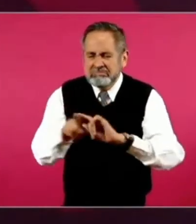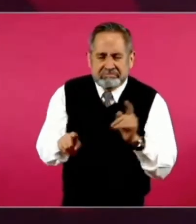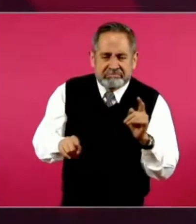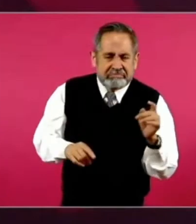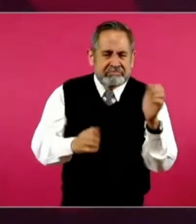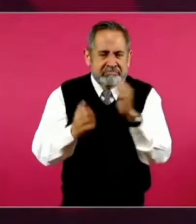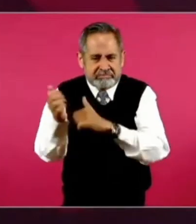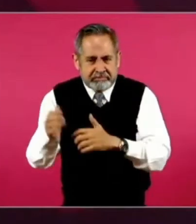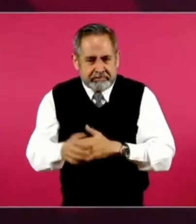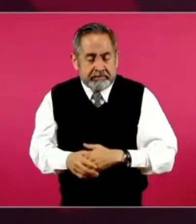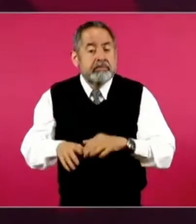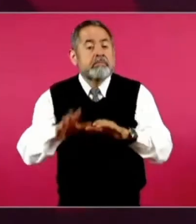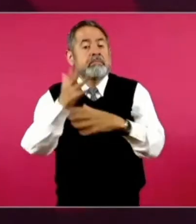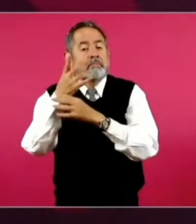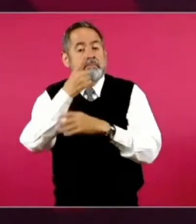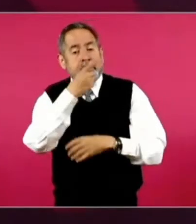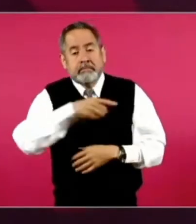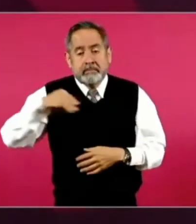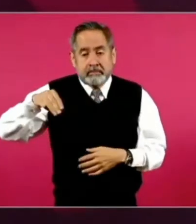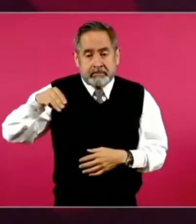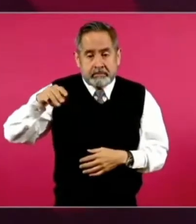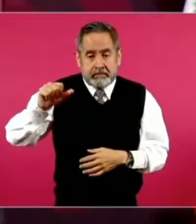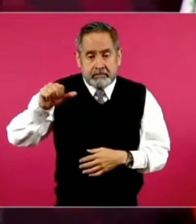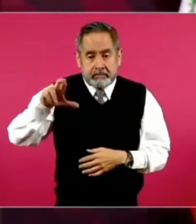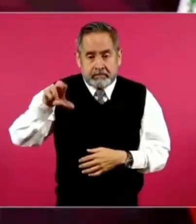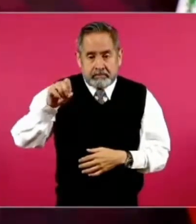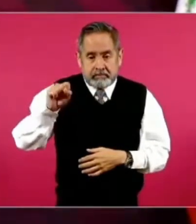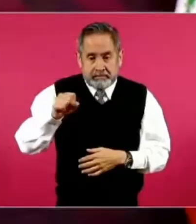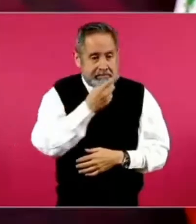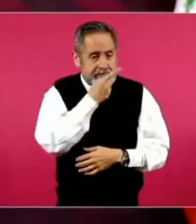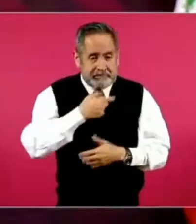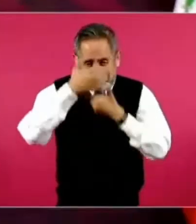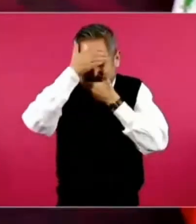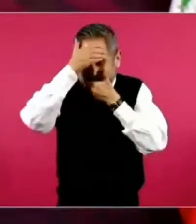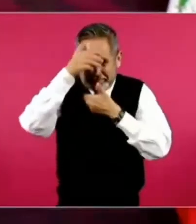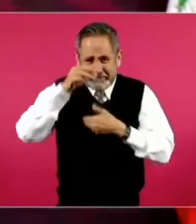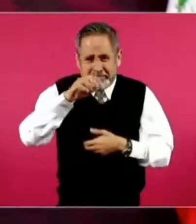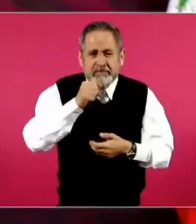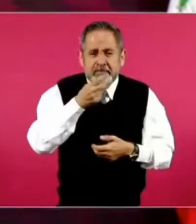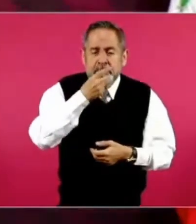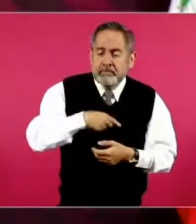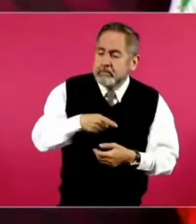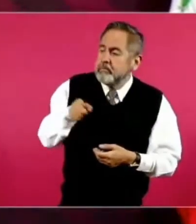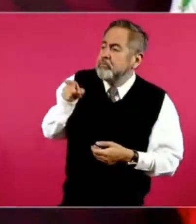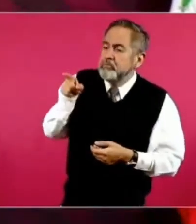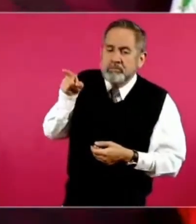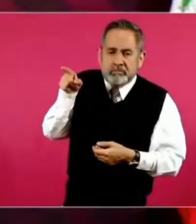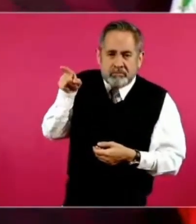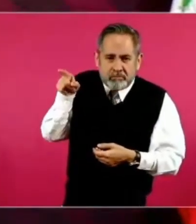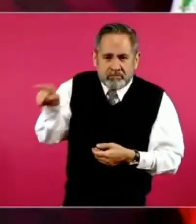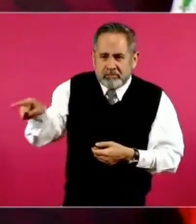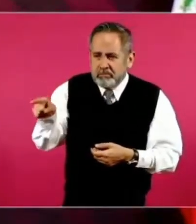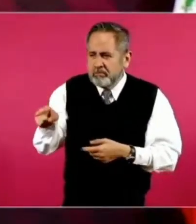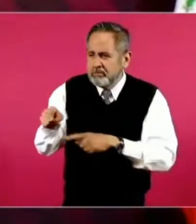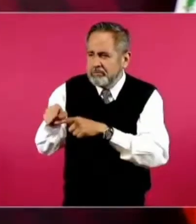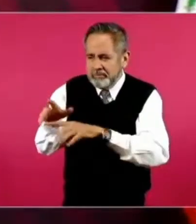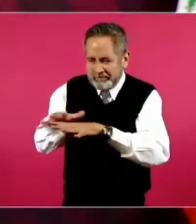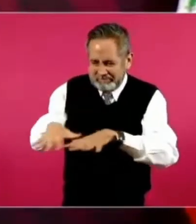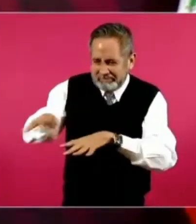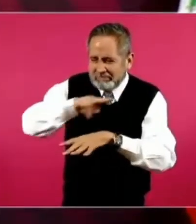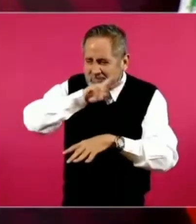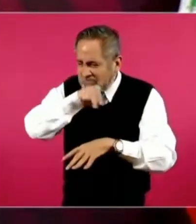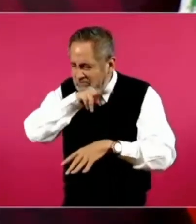¿Saben qué dijo Marcos de mí? Entre otras cosas, que yo era el huevo de la serpiente.